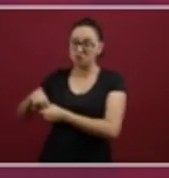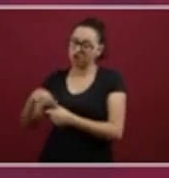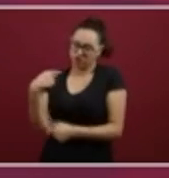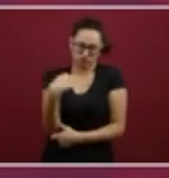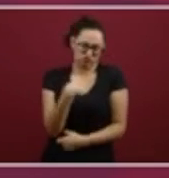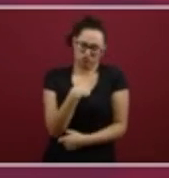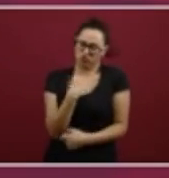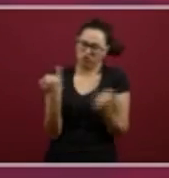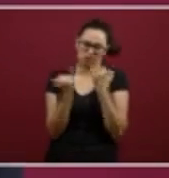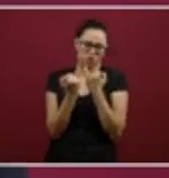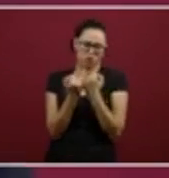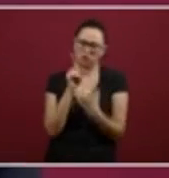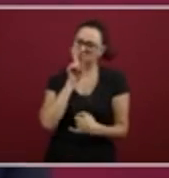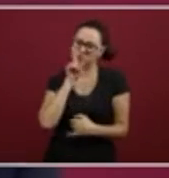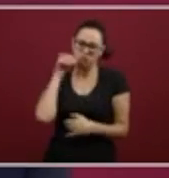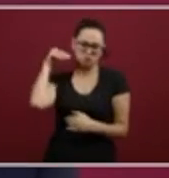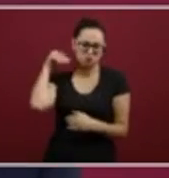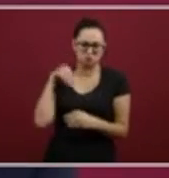voy a